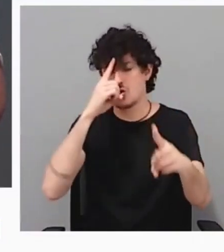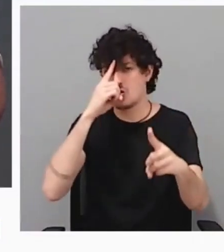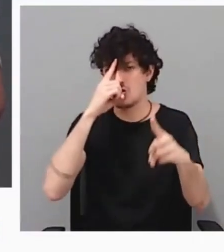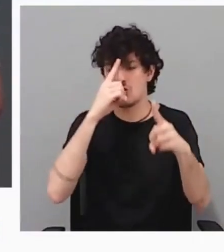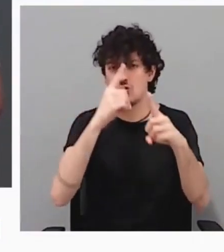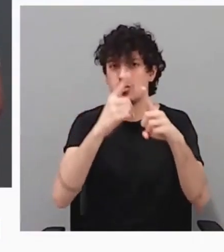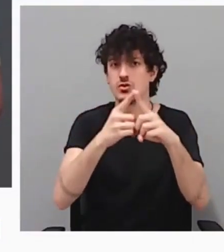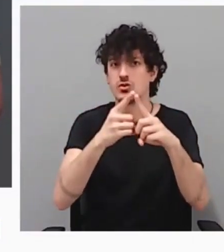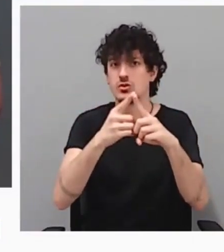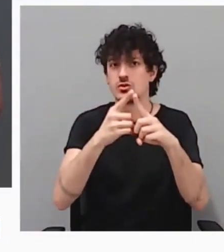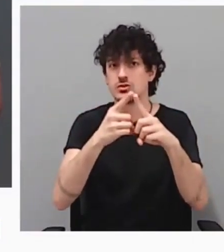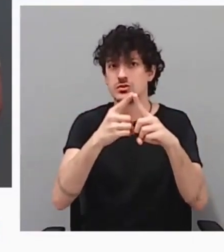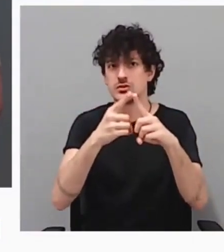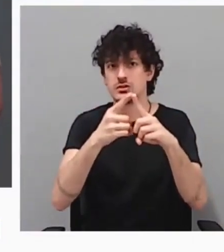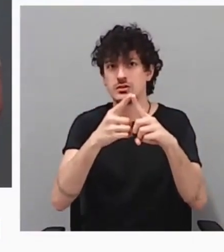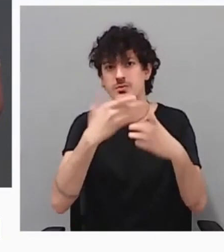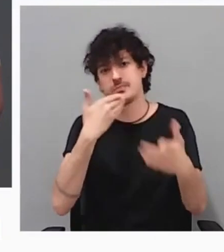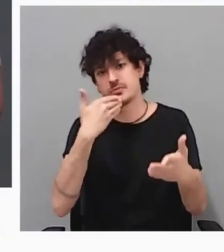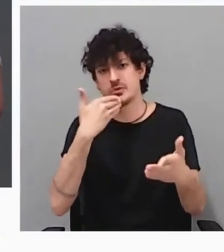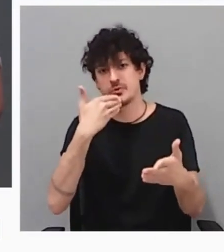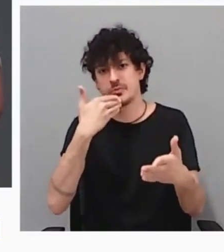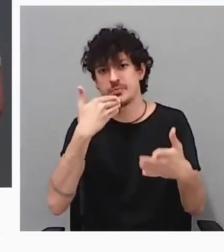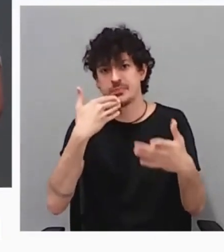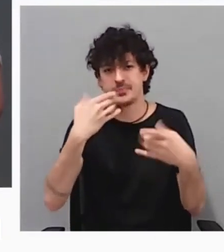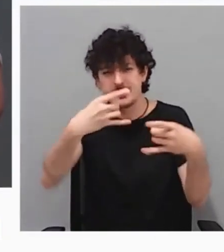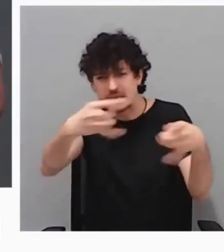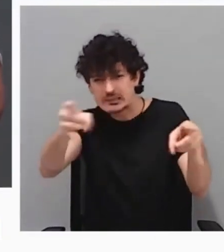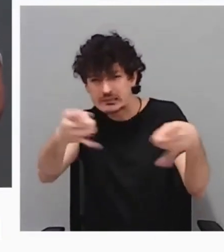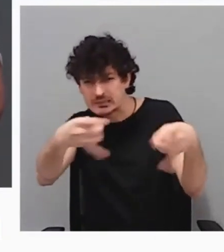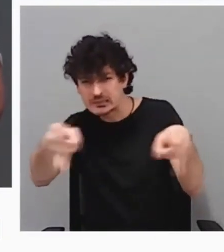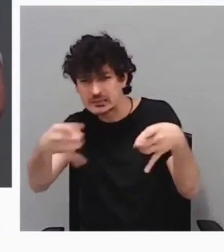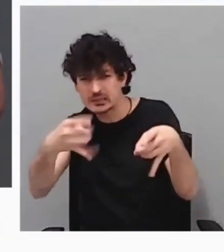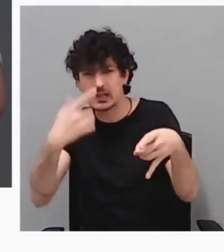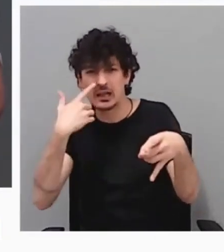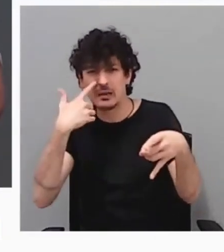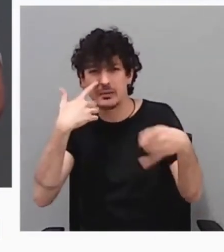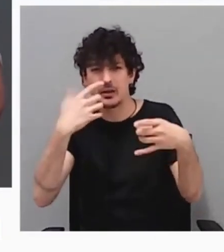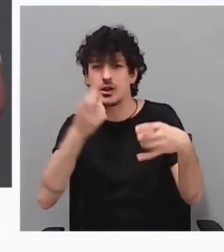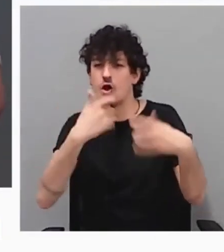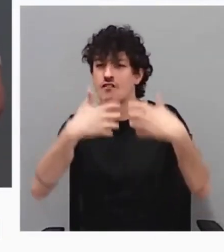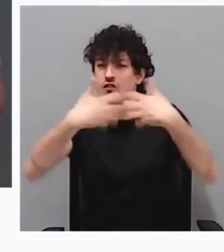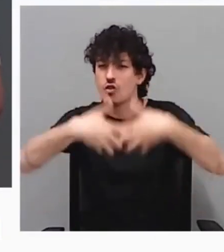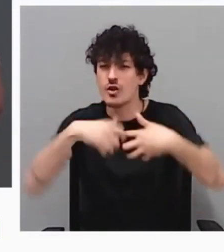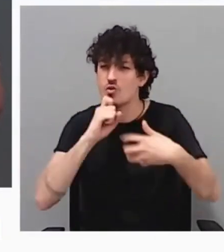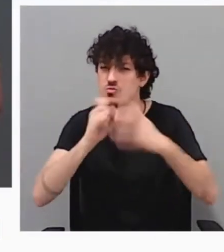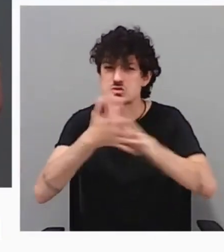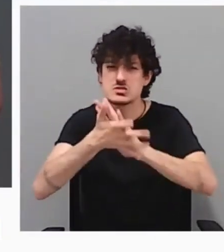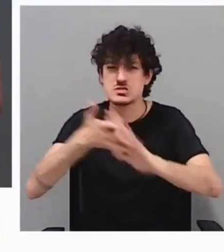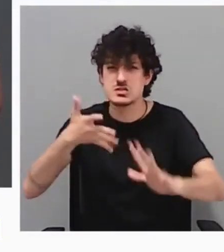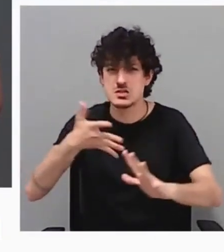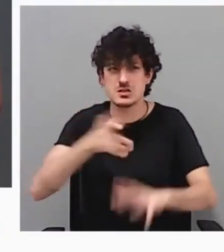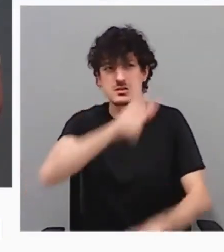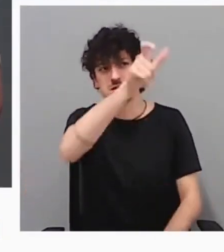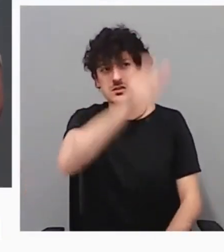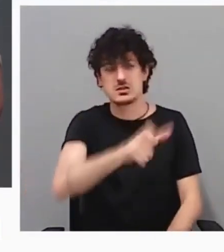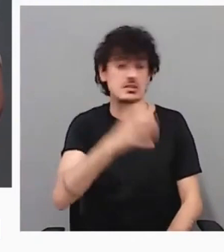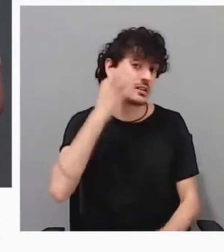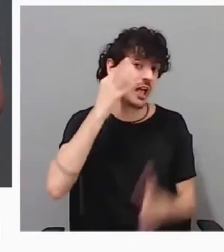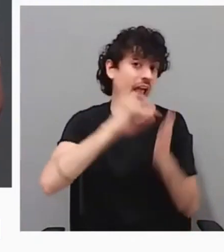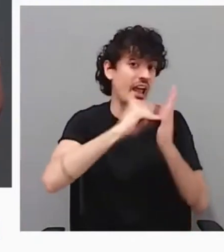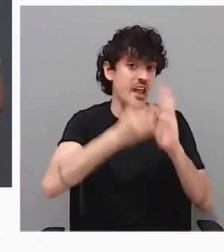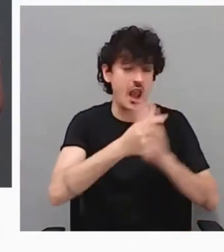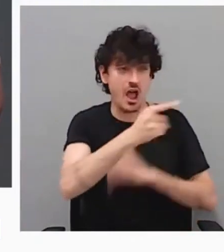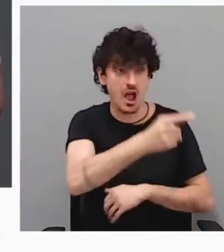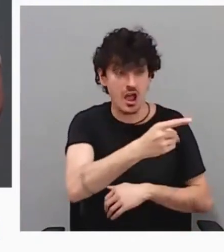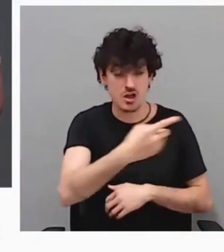hacer el screening, o sea, como la monitorización de cómo funcionan las drogas mucho más rápida. La ingeniera y yo nos sorprendimos mucho